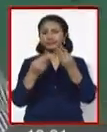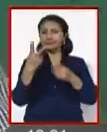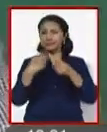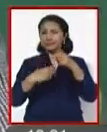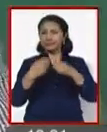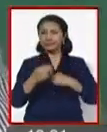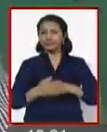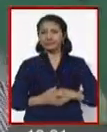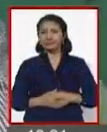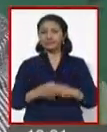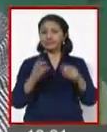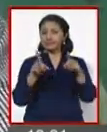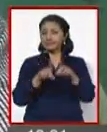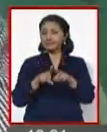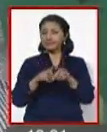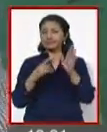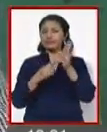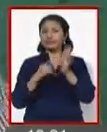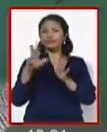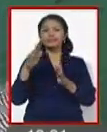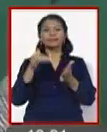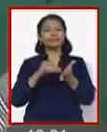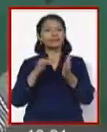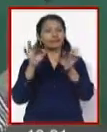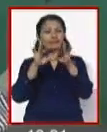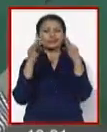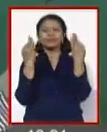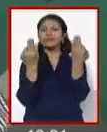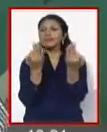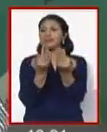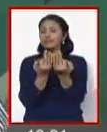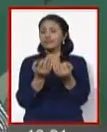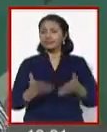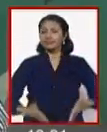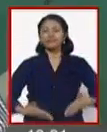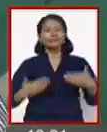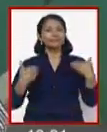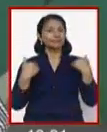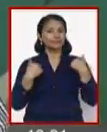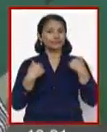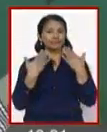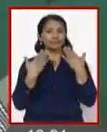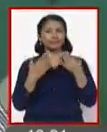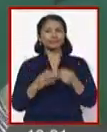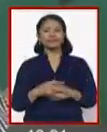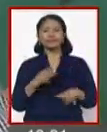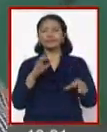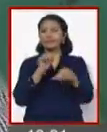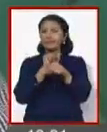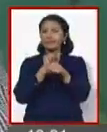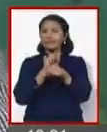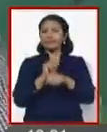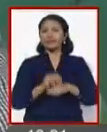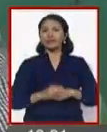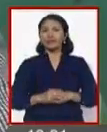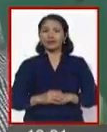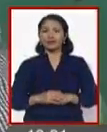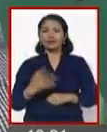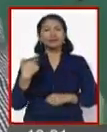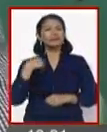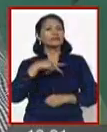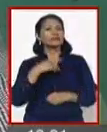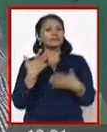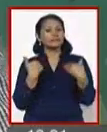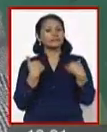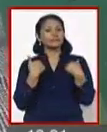a este conflicto. También representamos a más de 3.000 familias que viven y subsisten gracias a esta actividad.